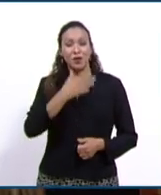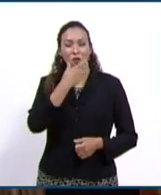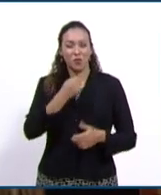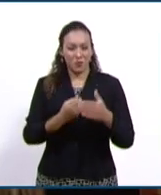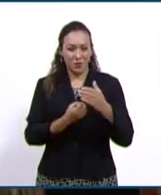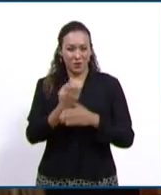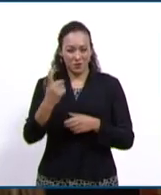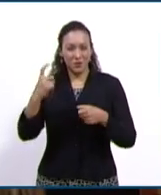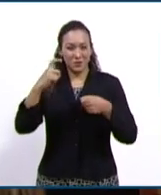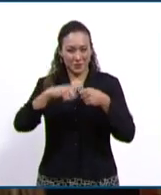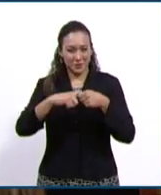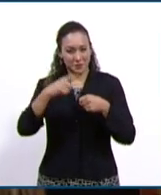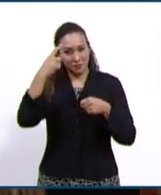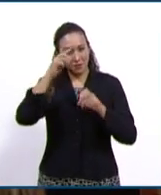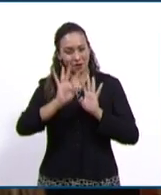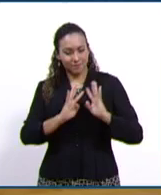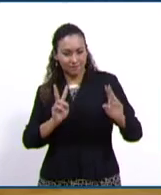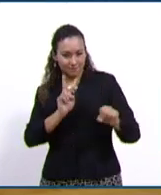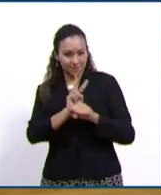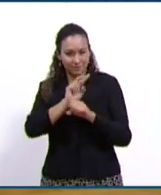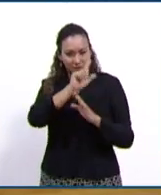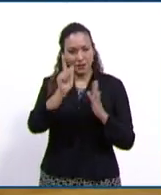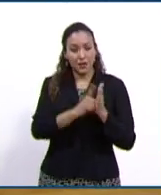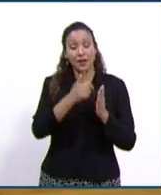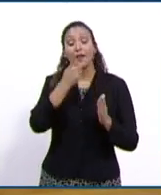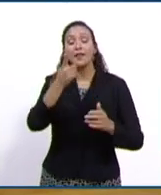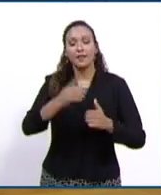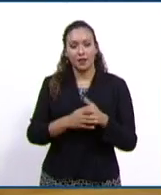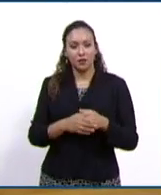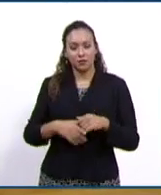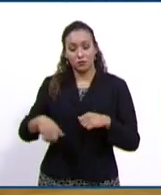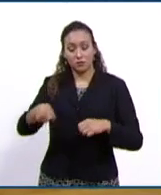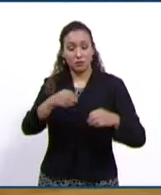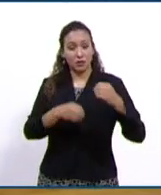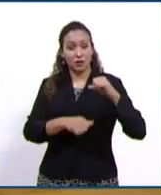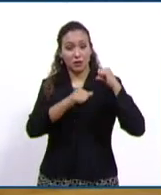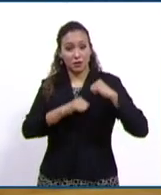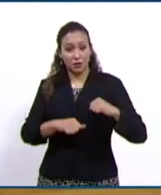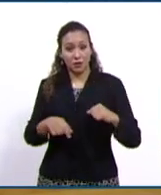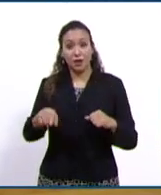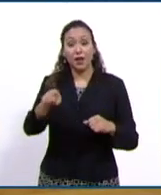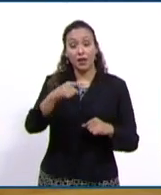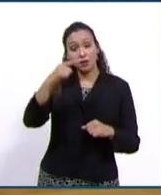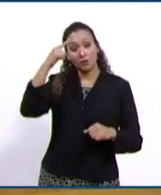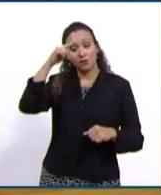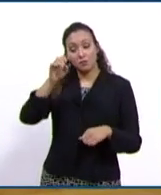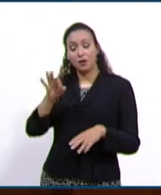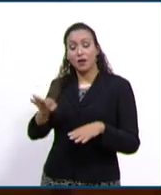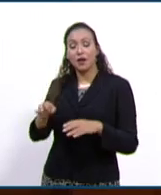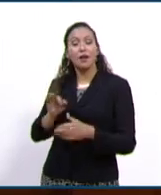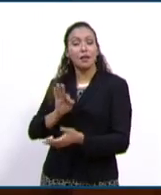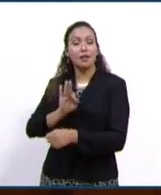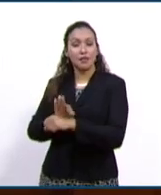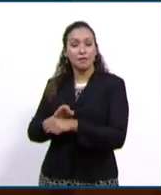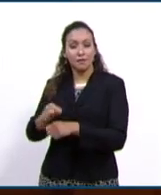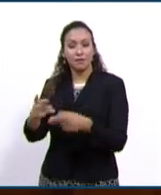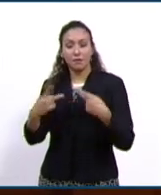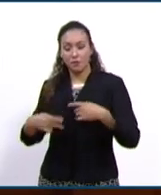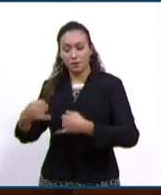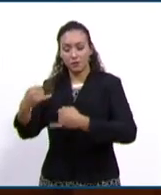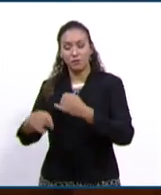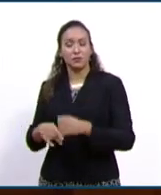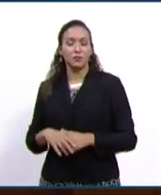Montalvo Martínez indicó que la administración de la Judicatura no está para la defensa del gremio judicial, sino para servir a